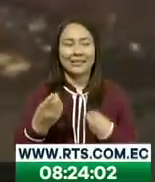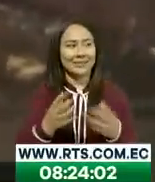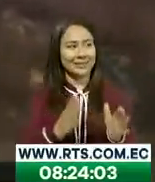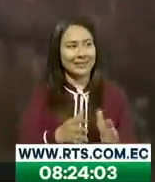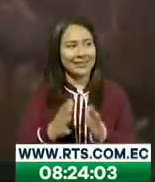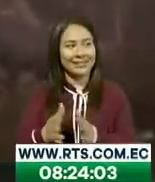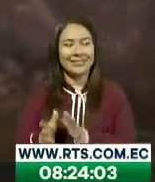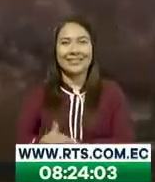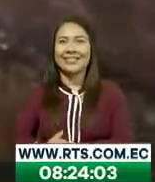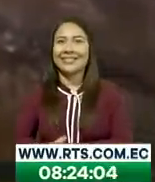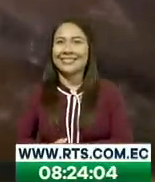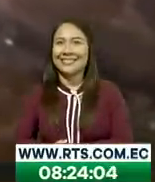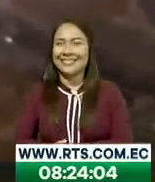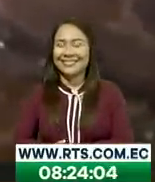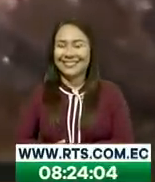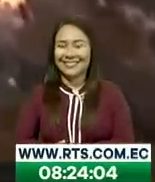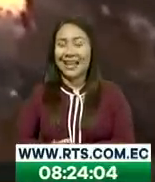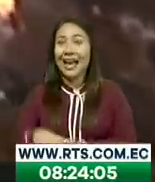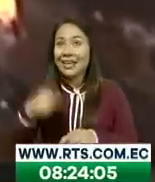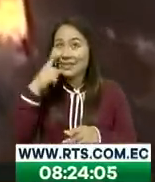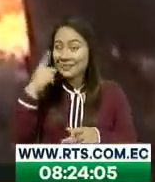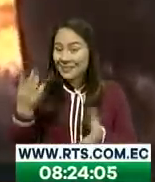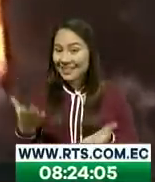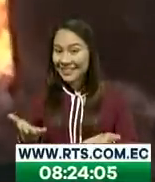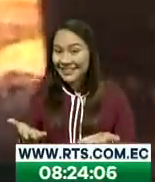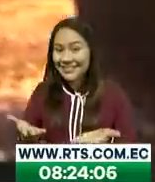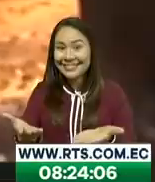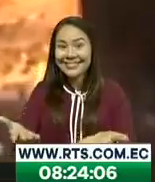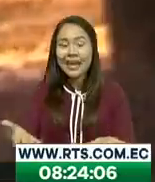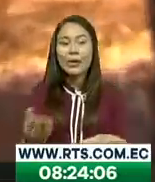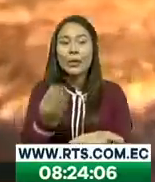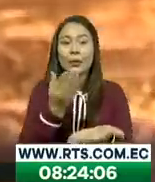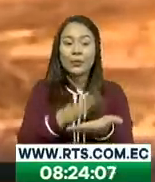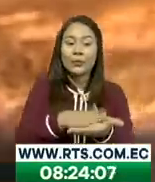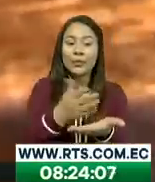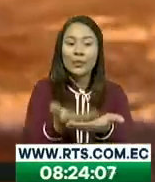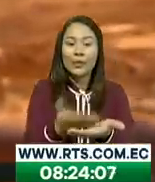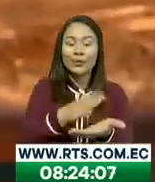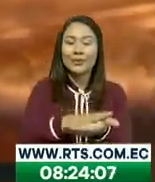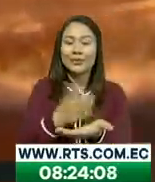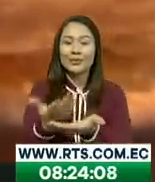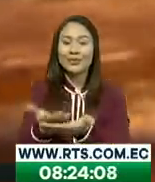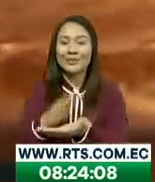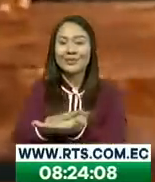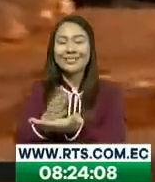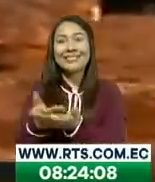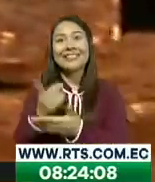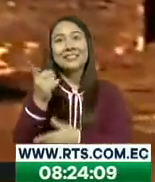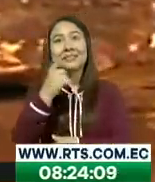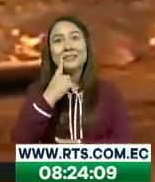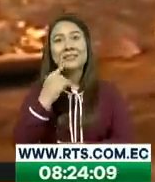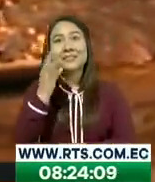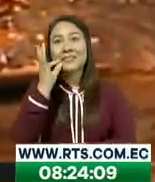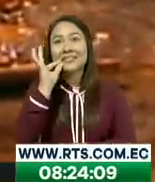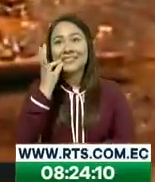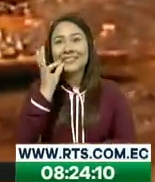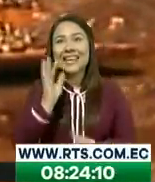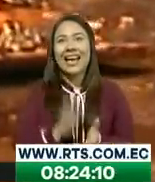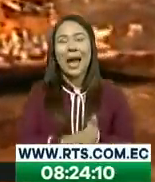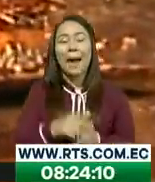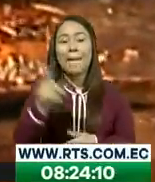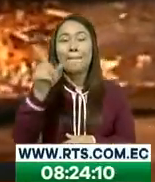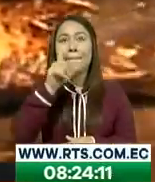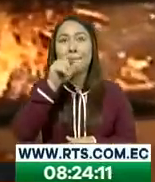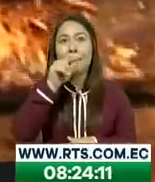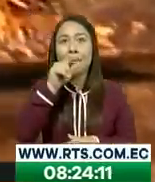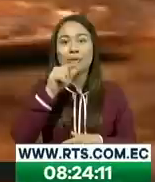están realizando, elaborando, se está cocinando esa piernita. Y aquí precisamente estamos